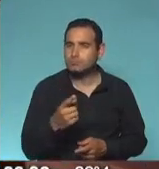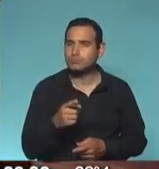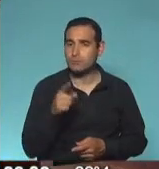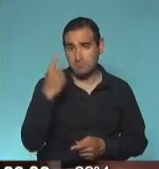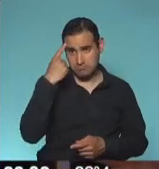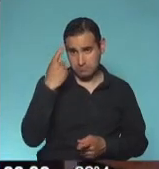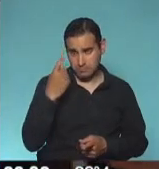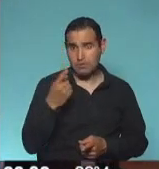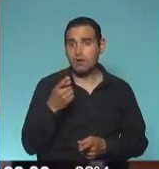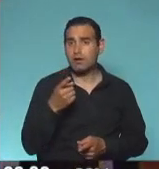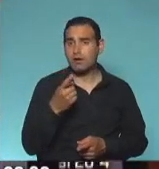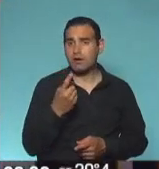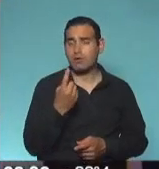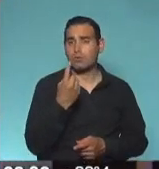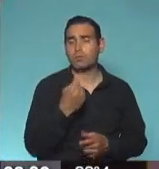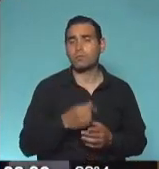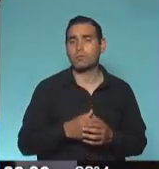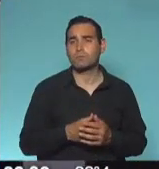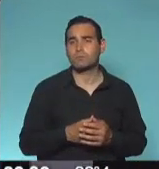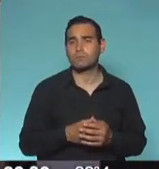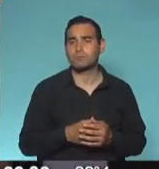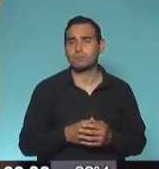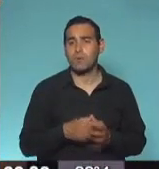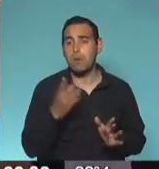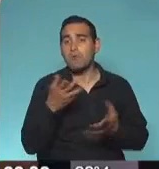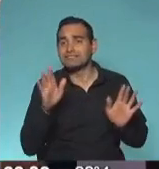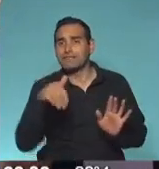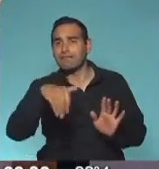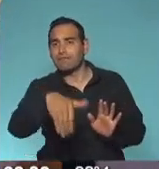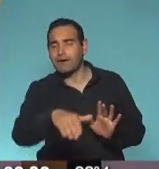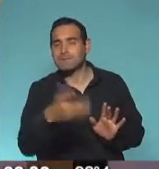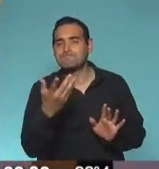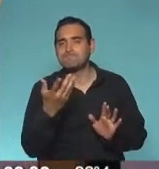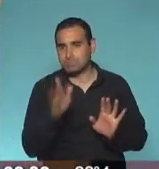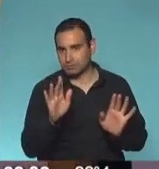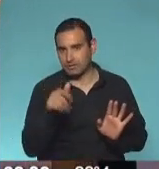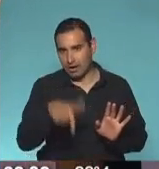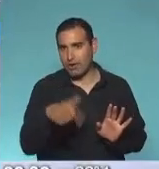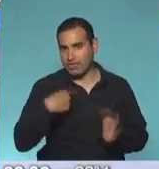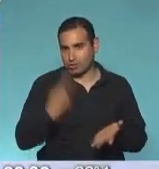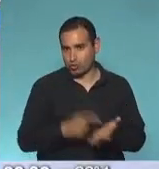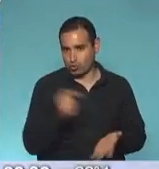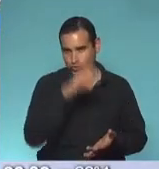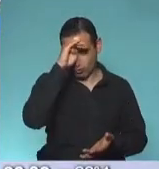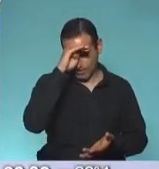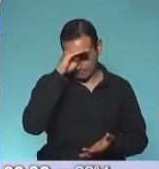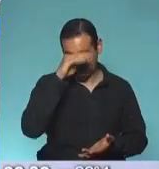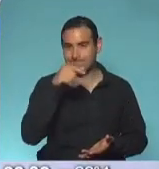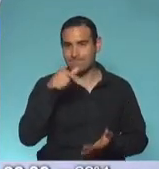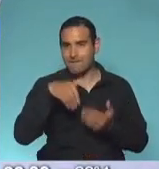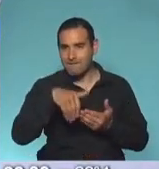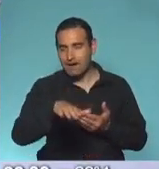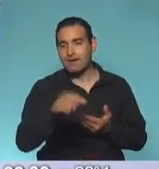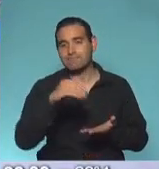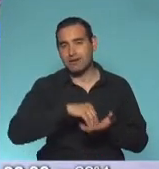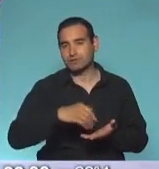coincidís con que uno de los escenarios posibles y consecuentes de esta decisión de Donald Trump y el avance